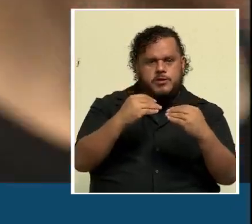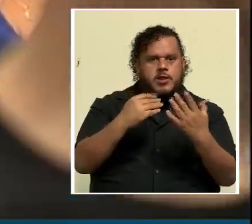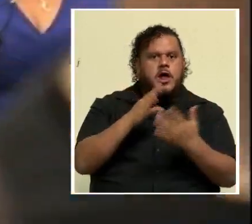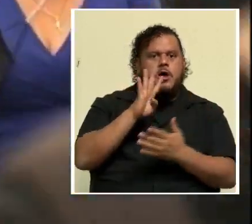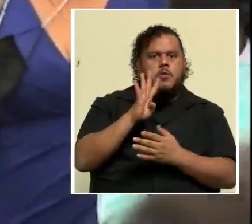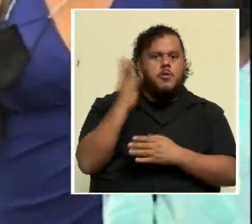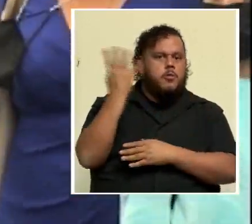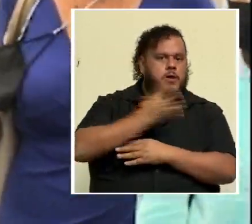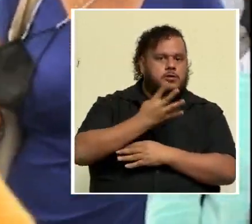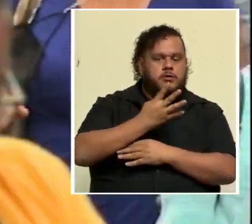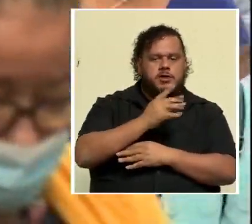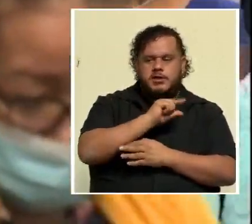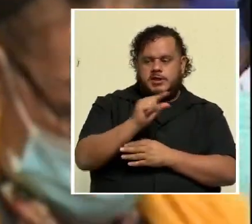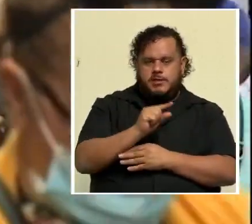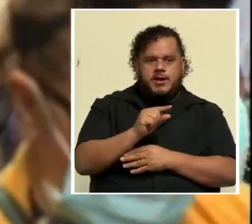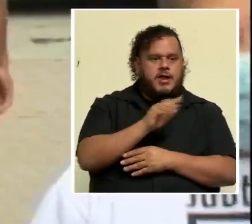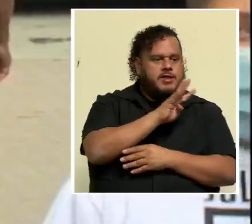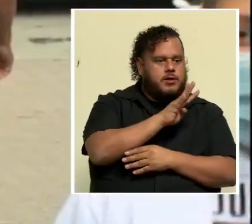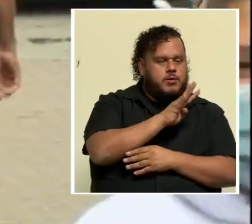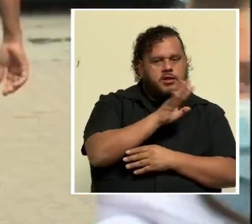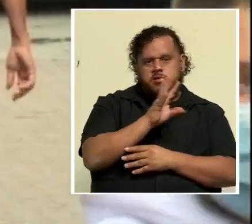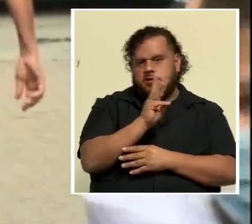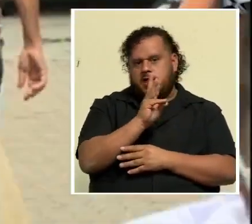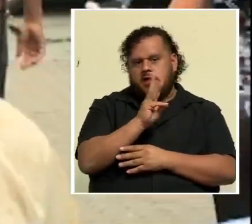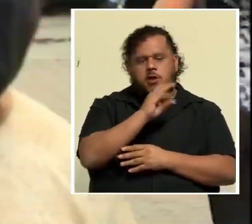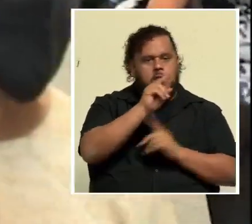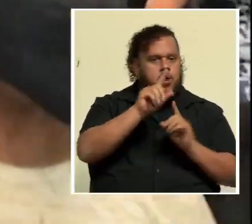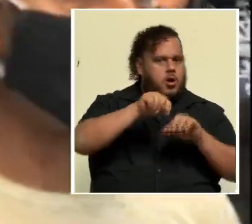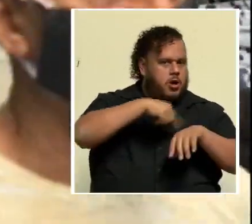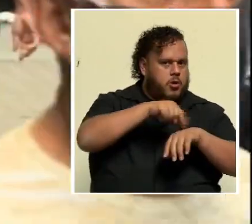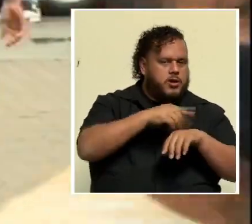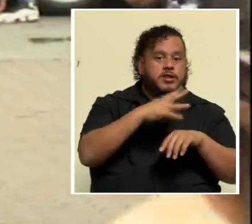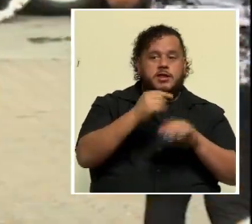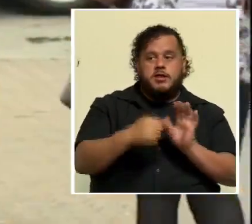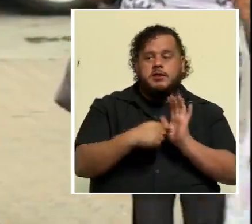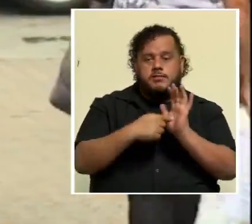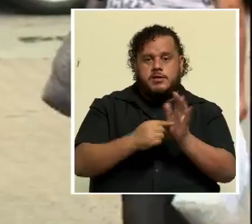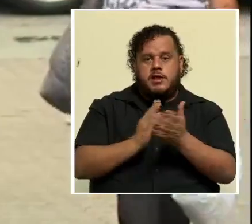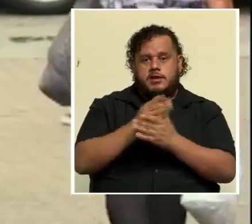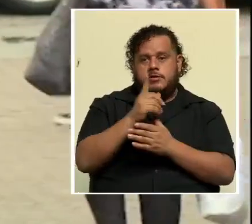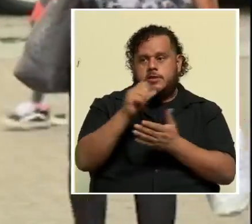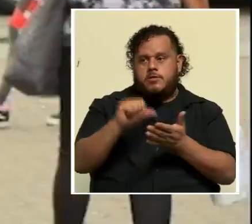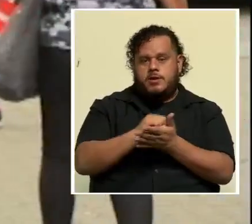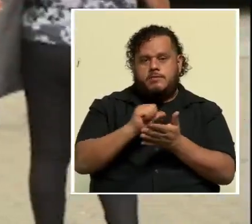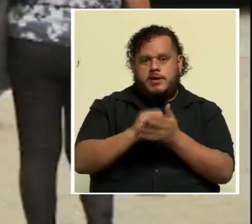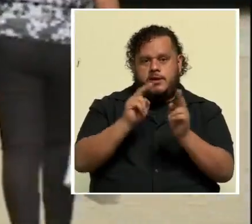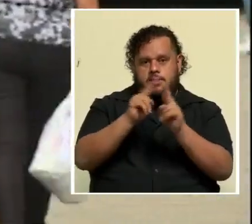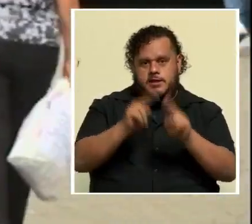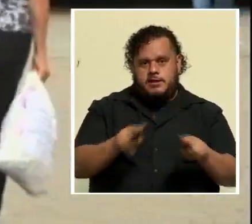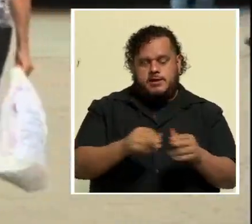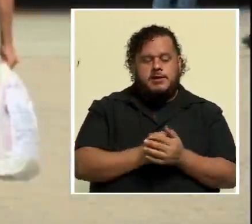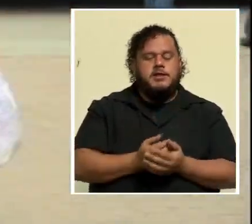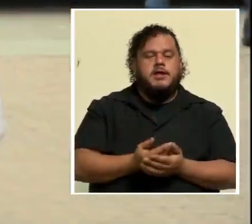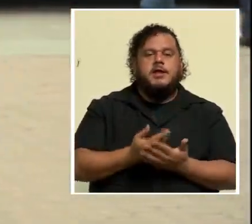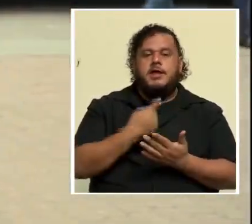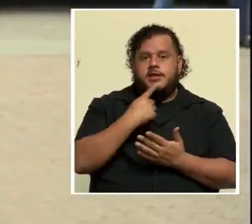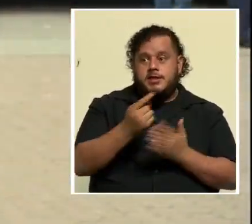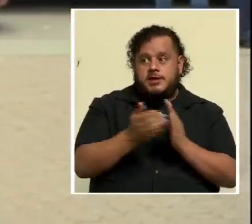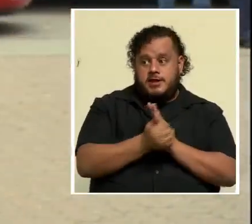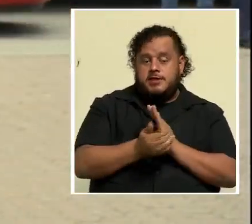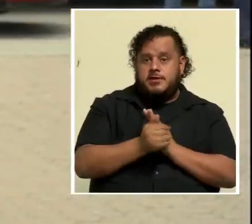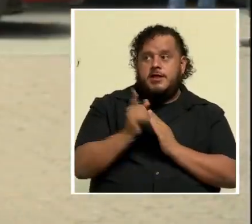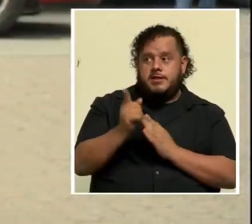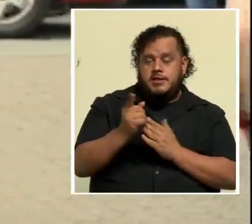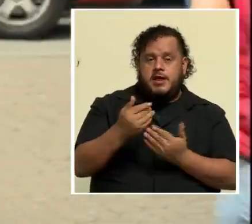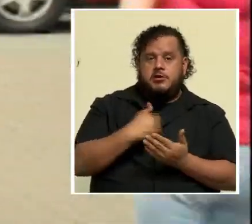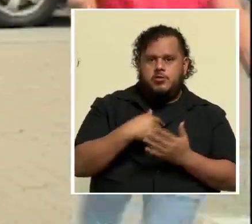días a la semana, de 4 a 6 horas por día, y también exhibe sus productos por medio de una página virtual. Él cuenta que las habilidades que adquirió